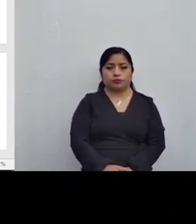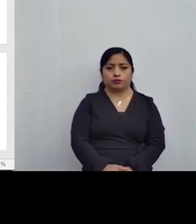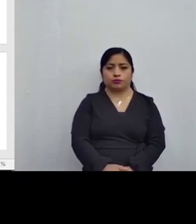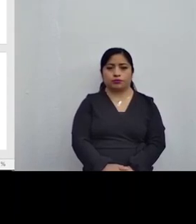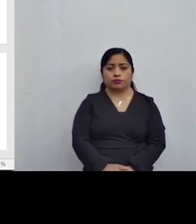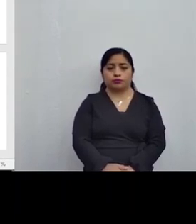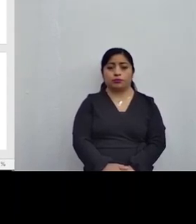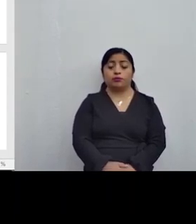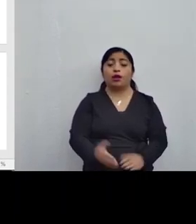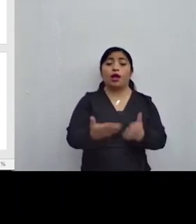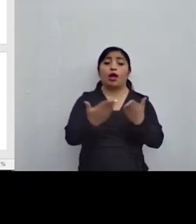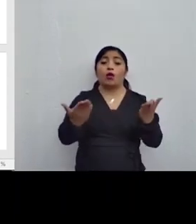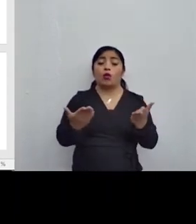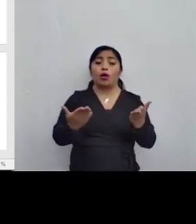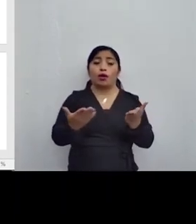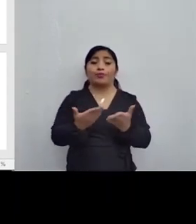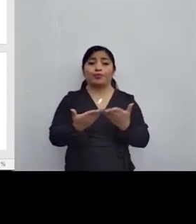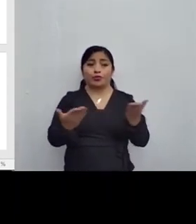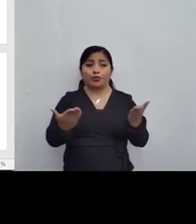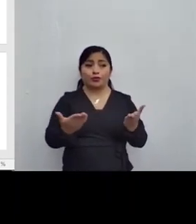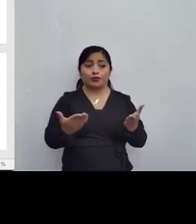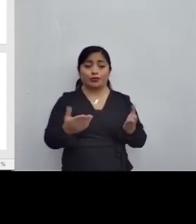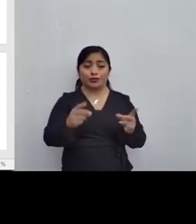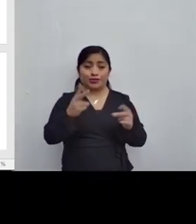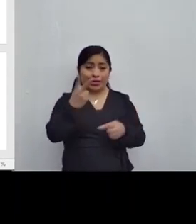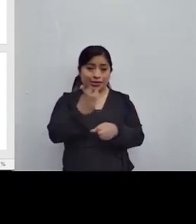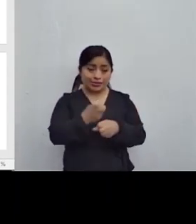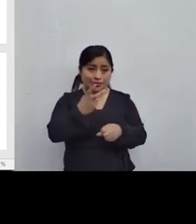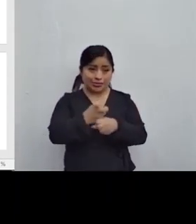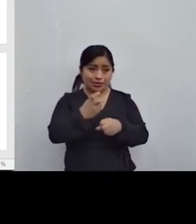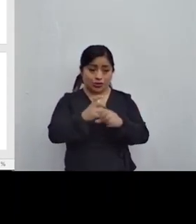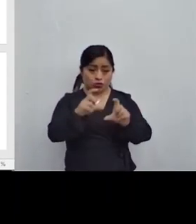Pues se concluye este segundo capítulo.